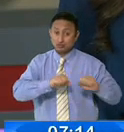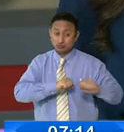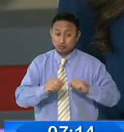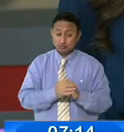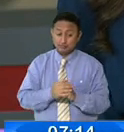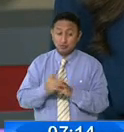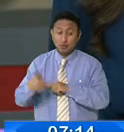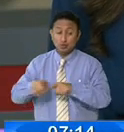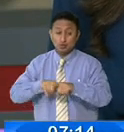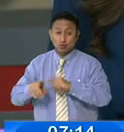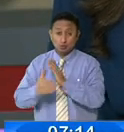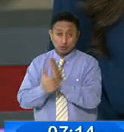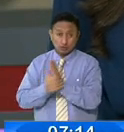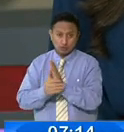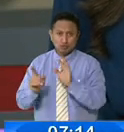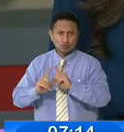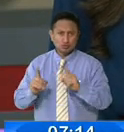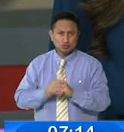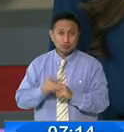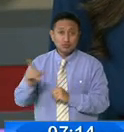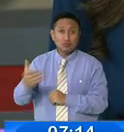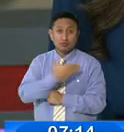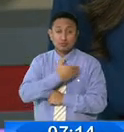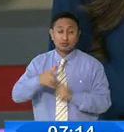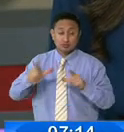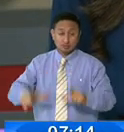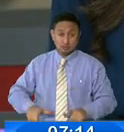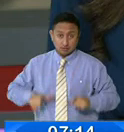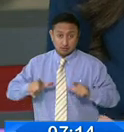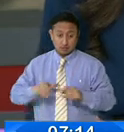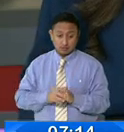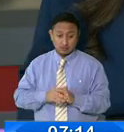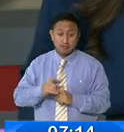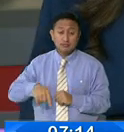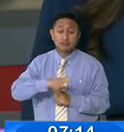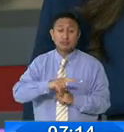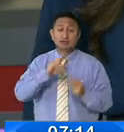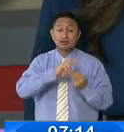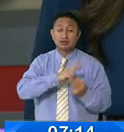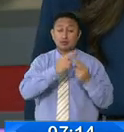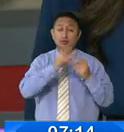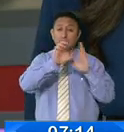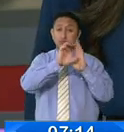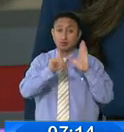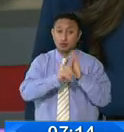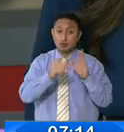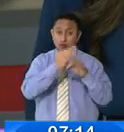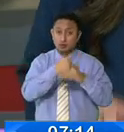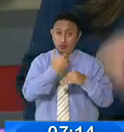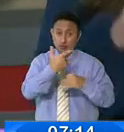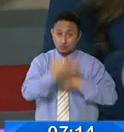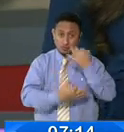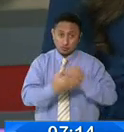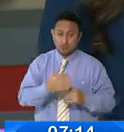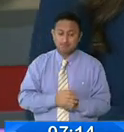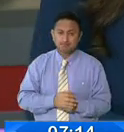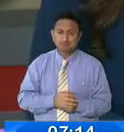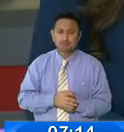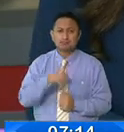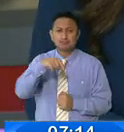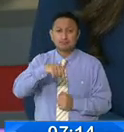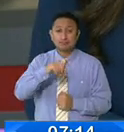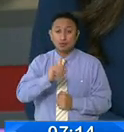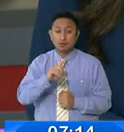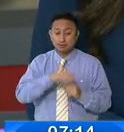méritos y oposición, como lo sugiere el presidente Lenín Moreno en el veto parcial de las reformas al Código de la Función Judicial. Este es uno de los